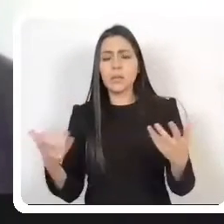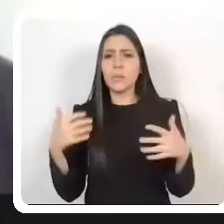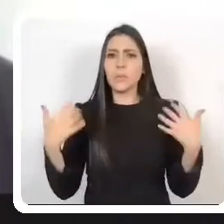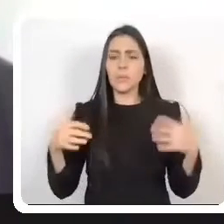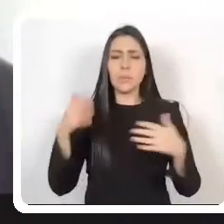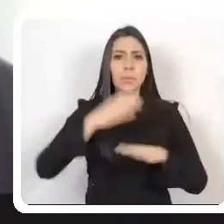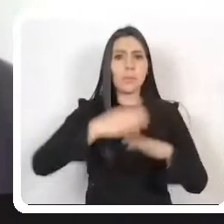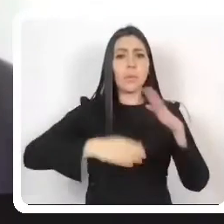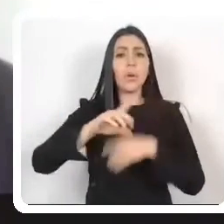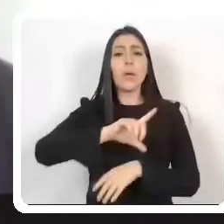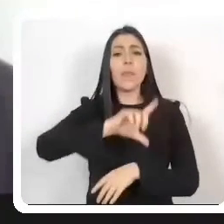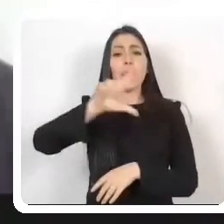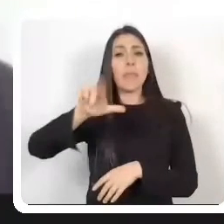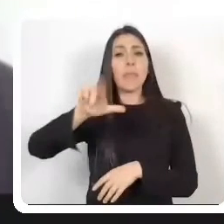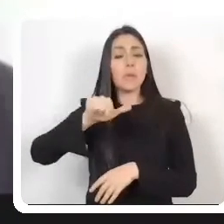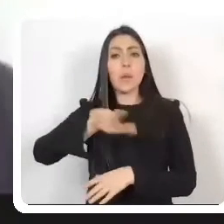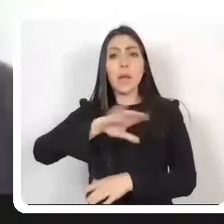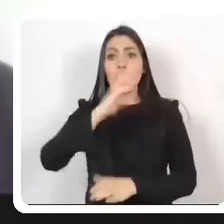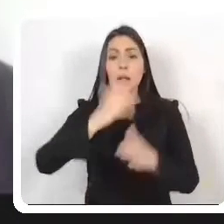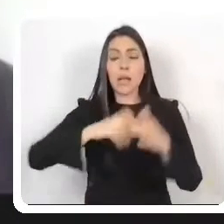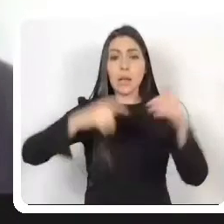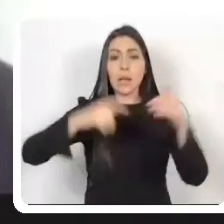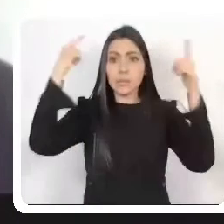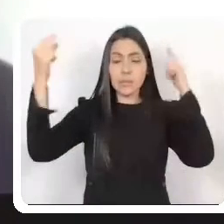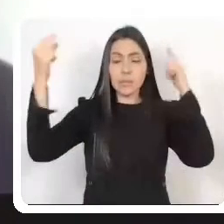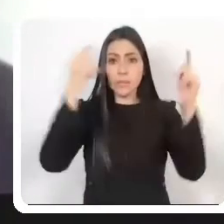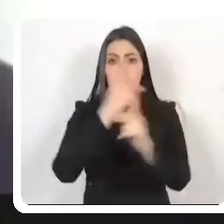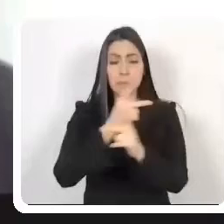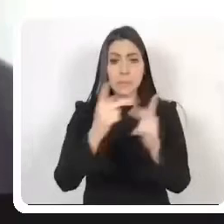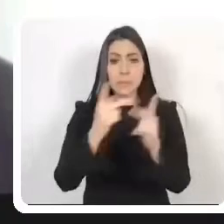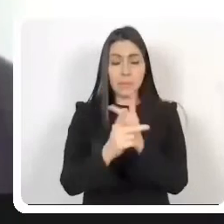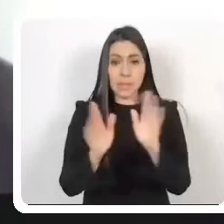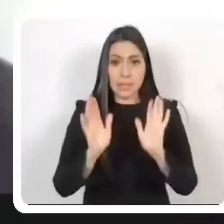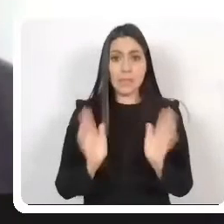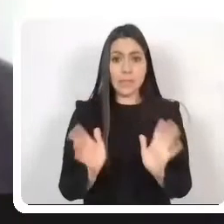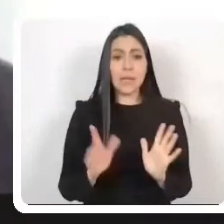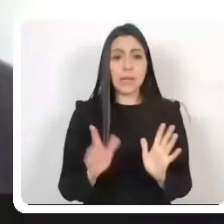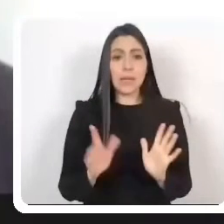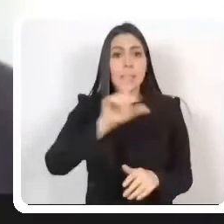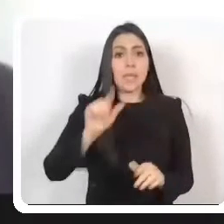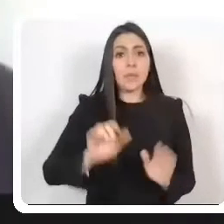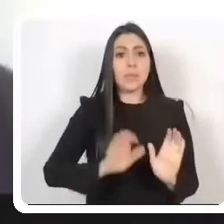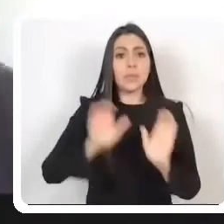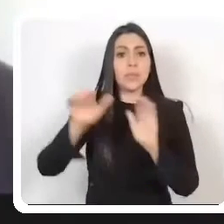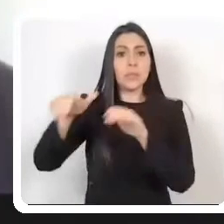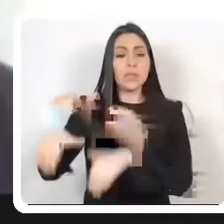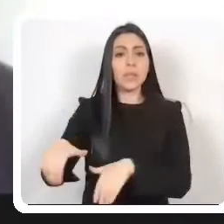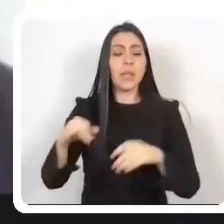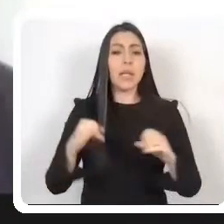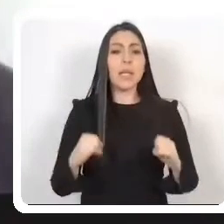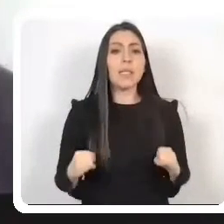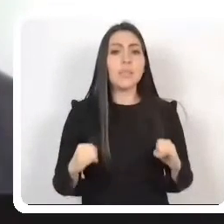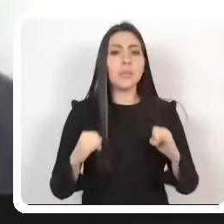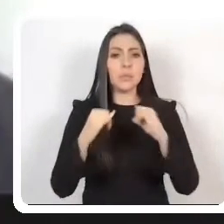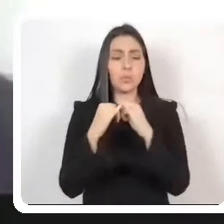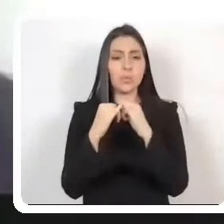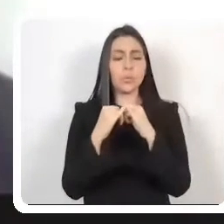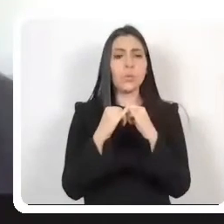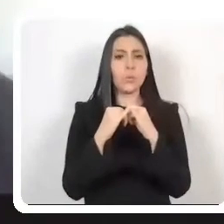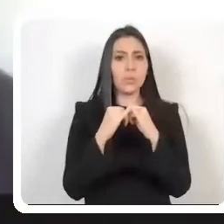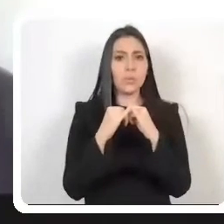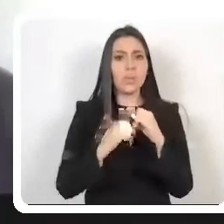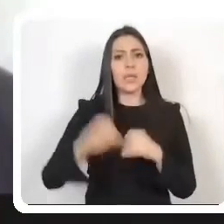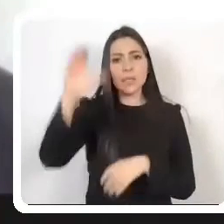a que después de graduarse como bachiller, ingresó al Instituto de Ciencias